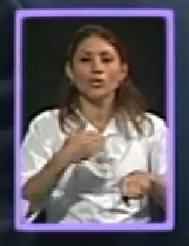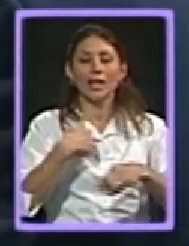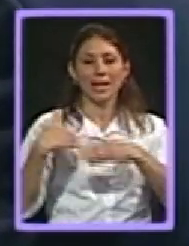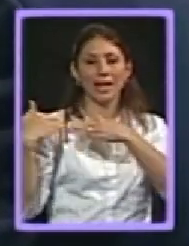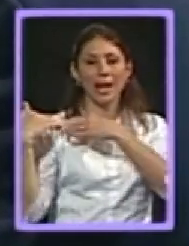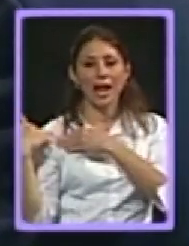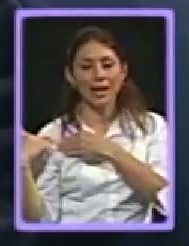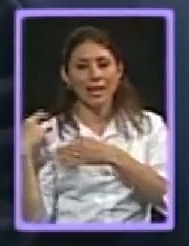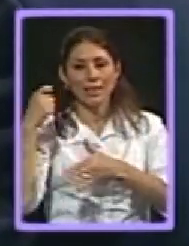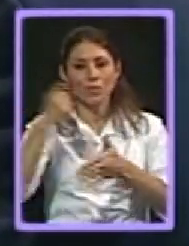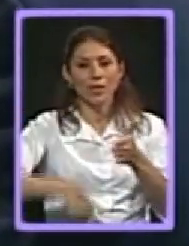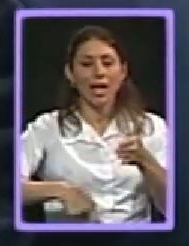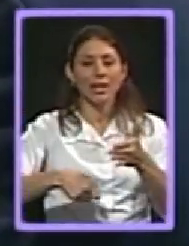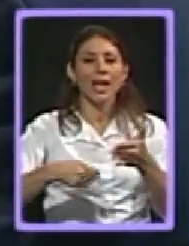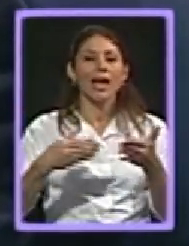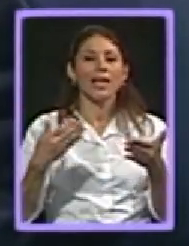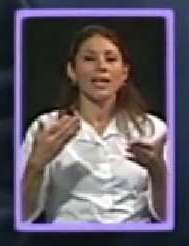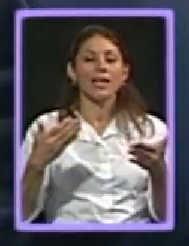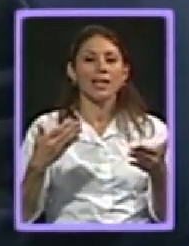niveles